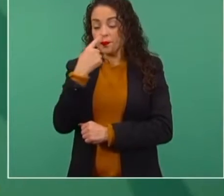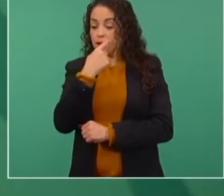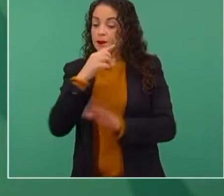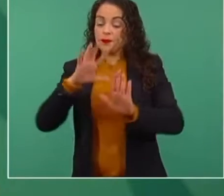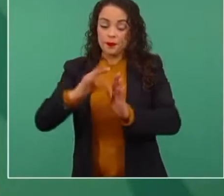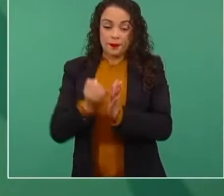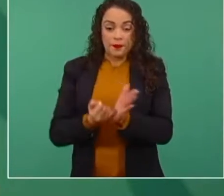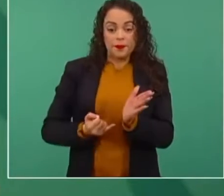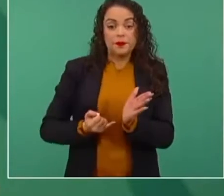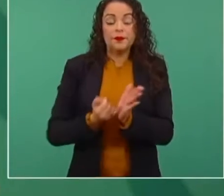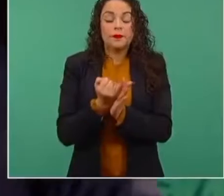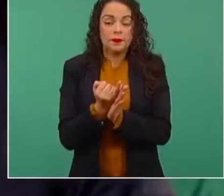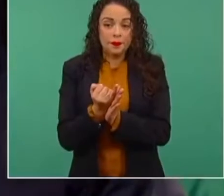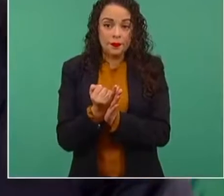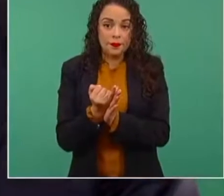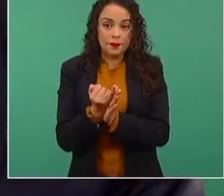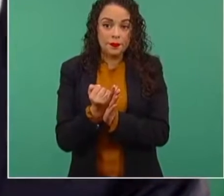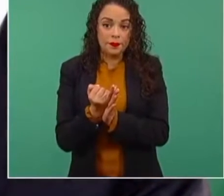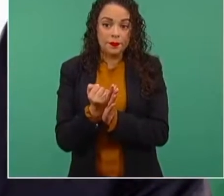lo que ellos